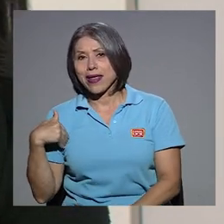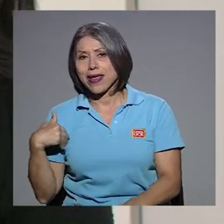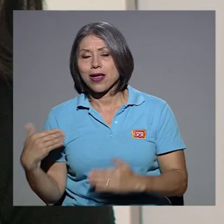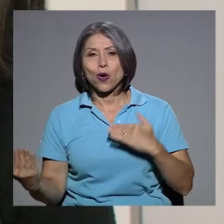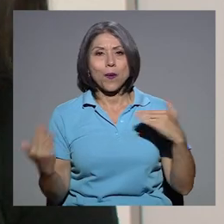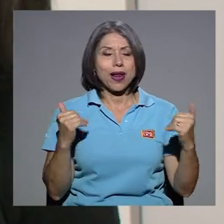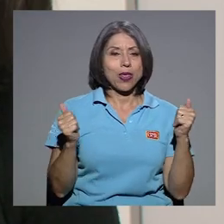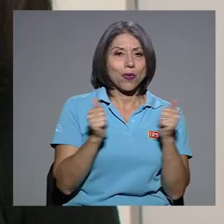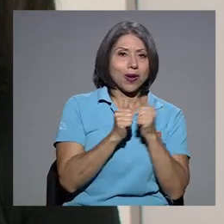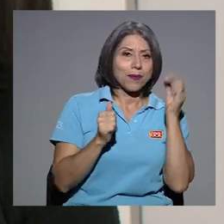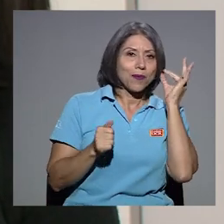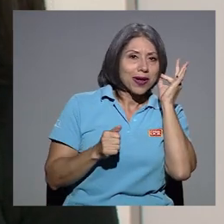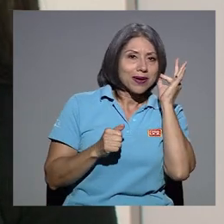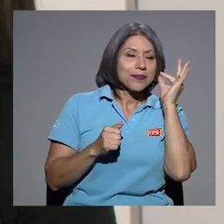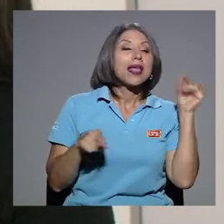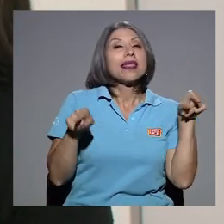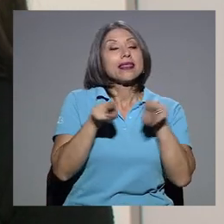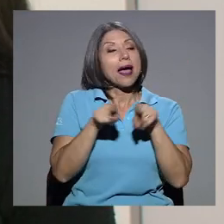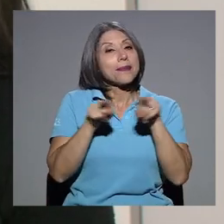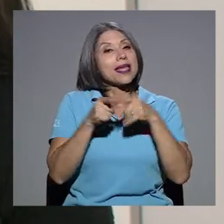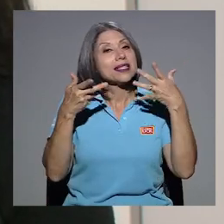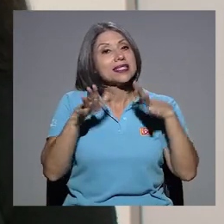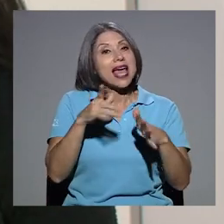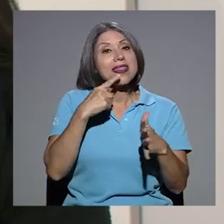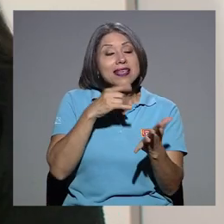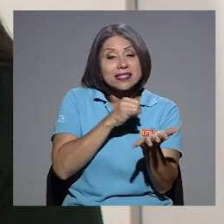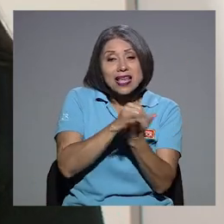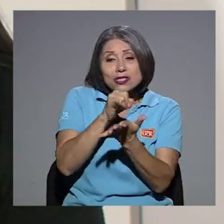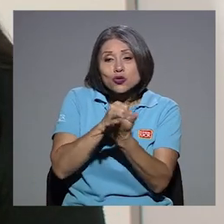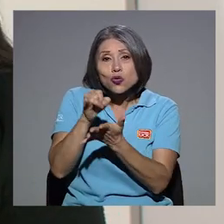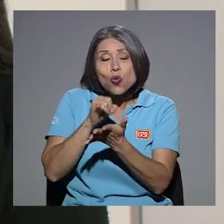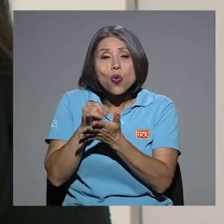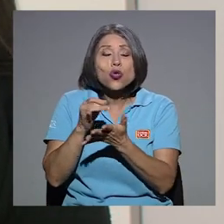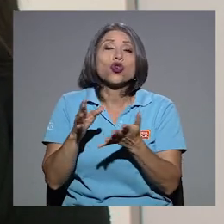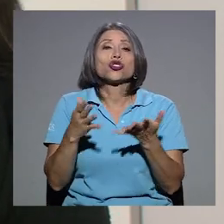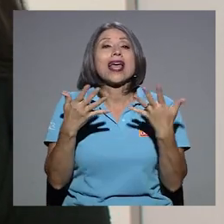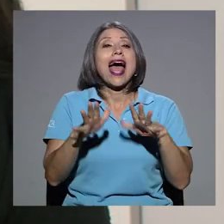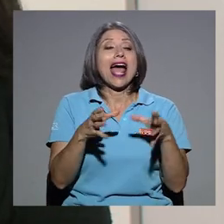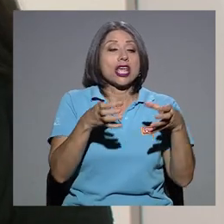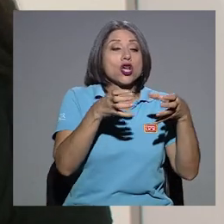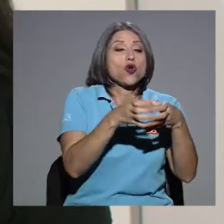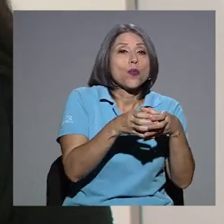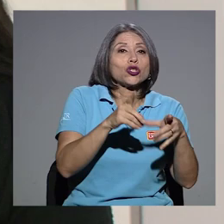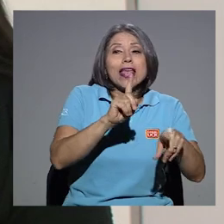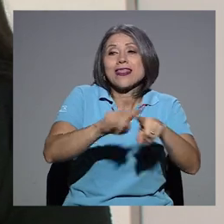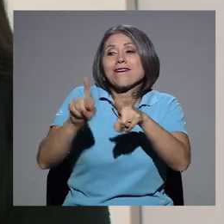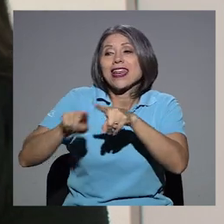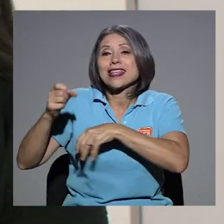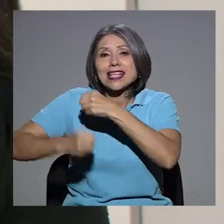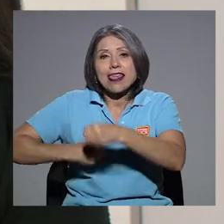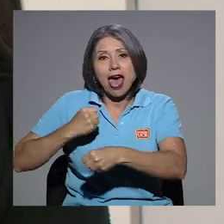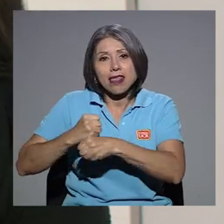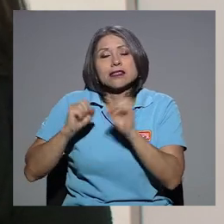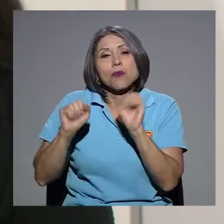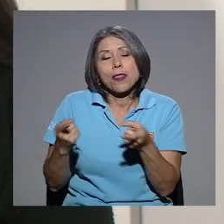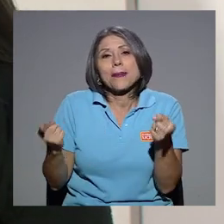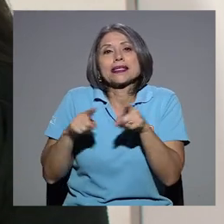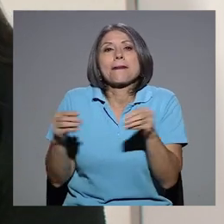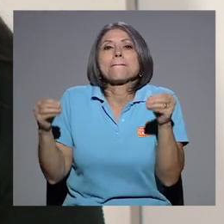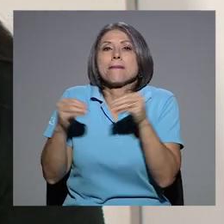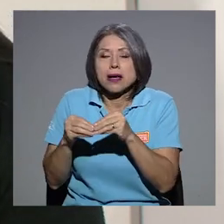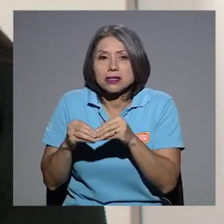Hay estudios que dicen también que hay grupos etarios que son también más susceptibles. Por ejemplo, hablan de